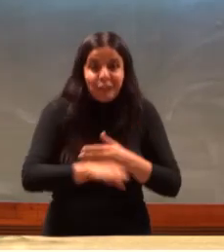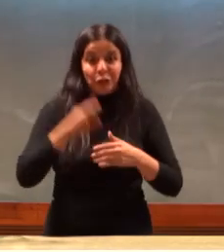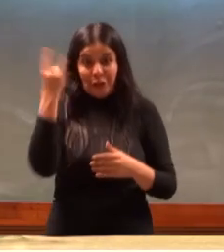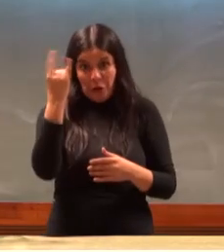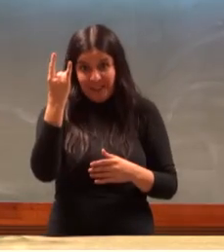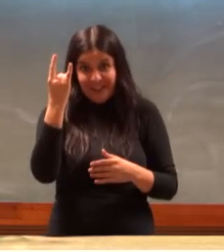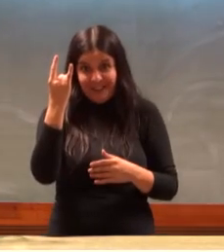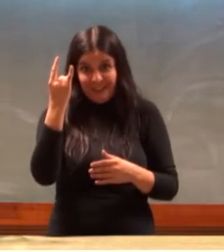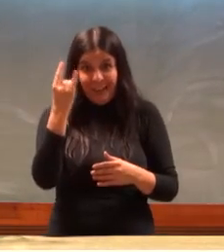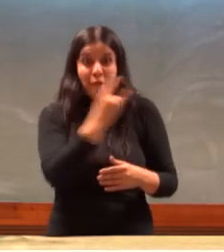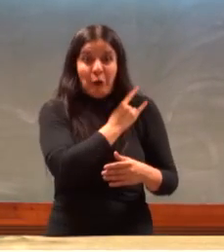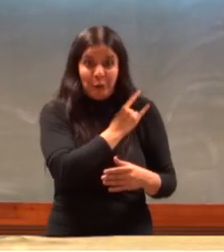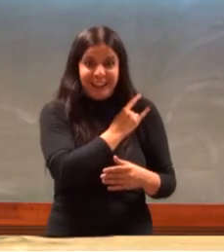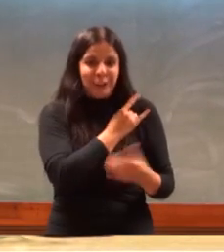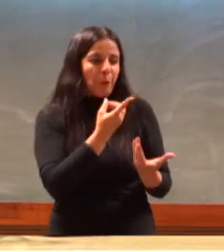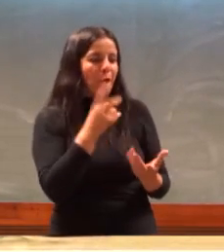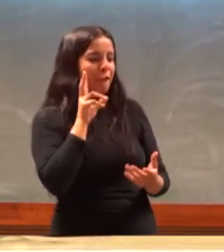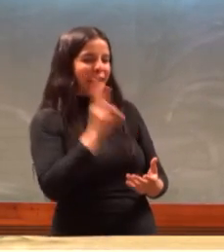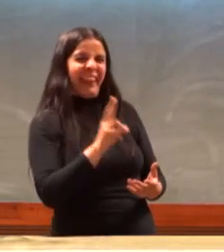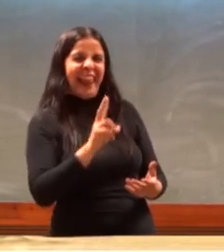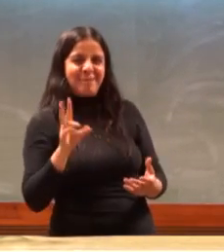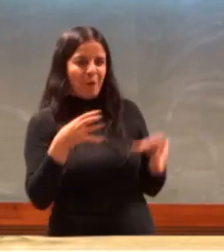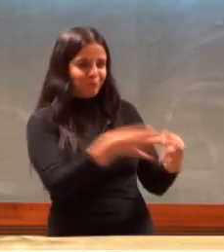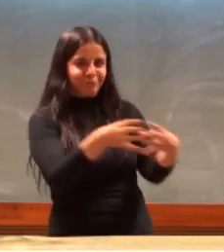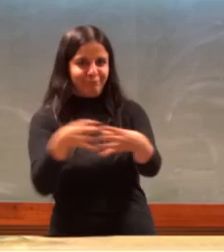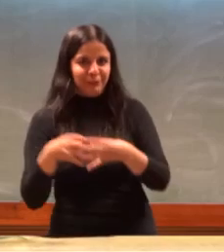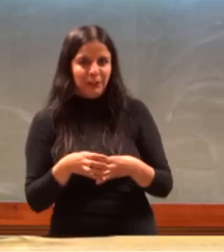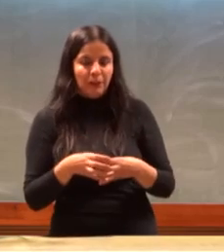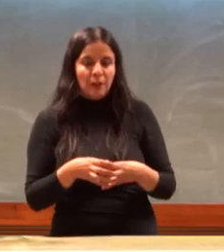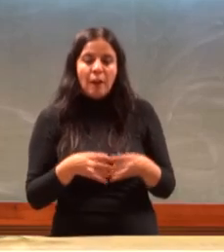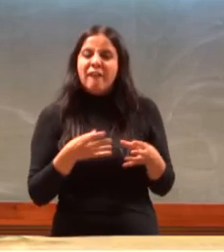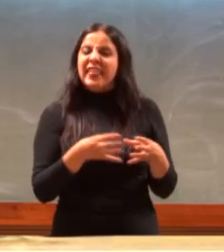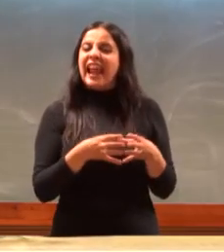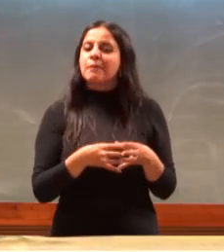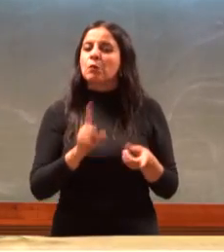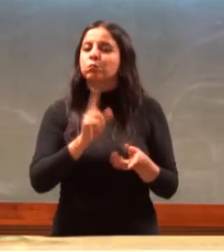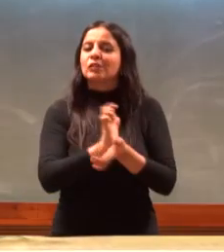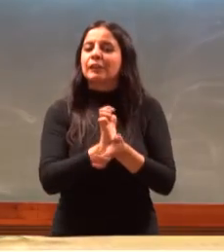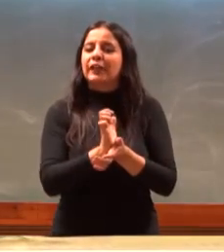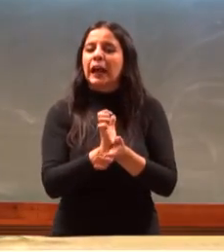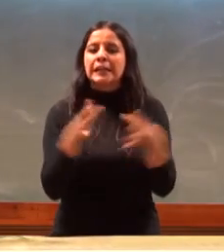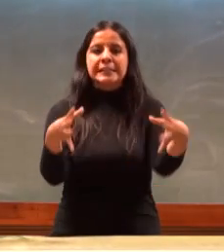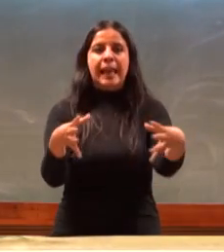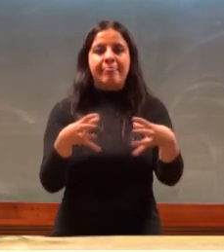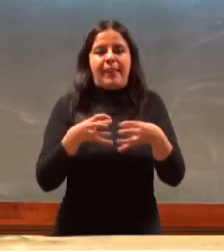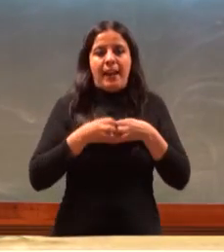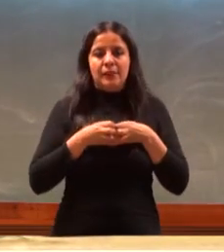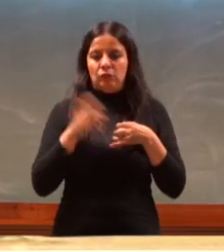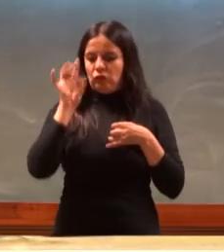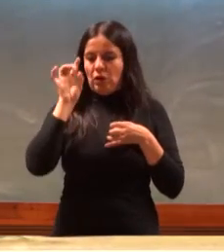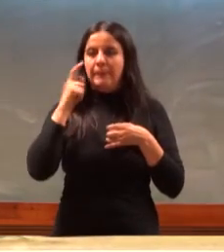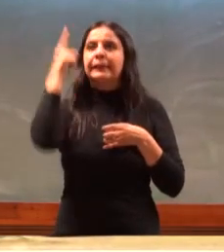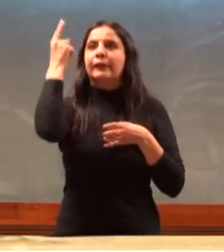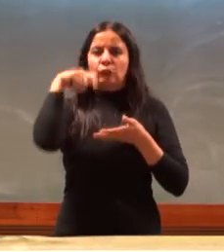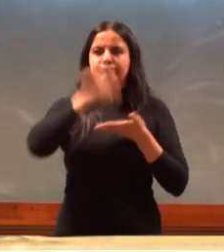cuando pensemos que el federalismo no implica ni centralización acá estos convenios lo firma el reor no